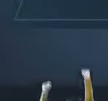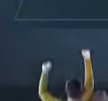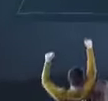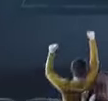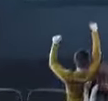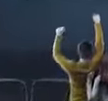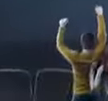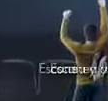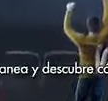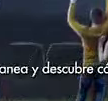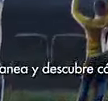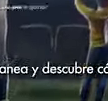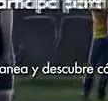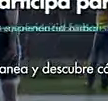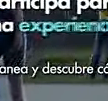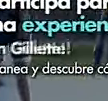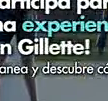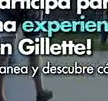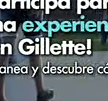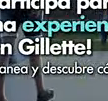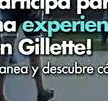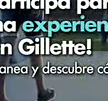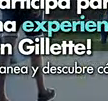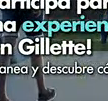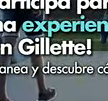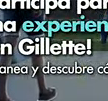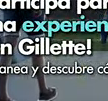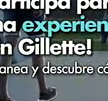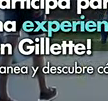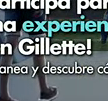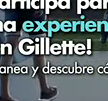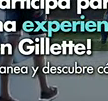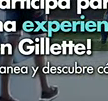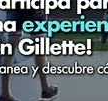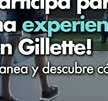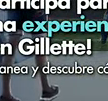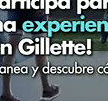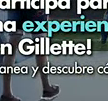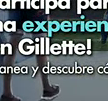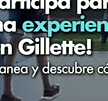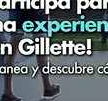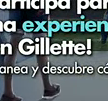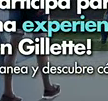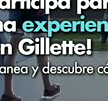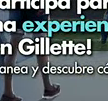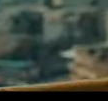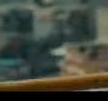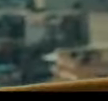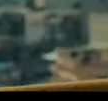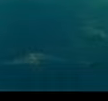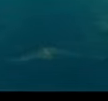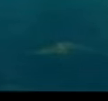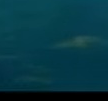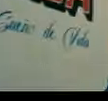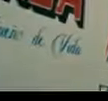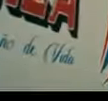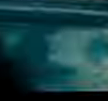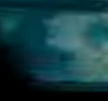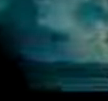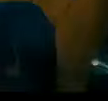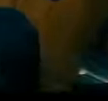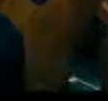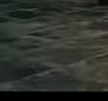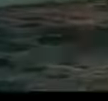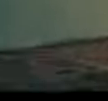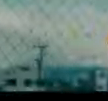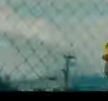Encara tu pasión con Gillette y vive la pasión por el fútbol con tus amigos como nunca antes. Somos la aerolínea